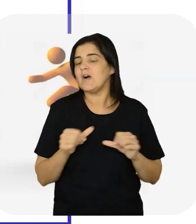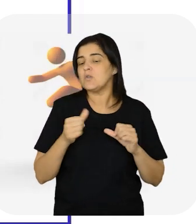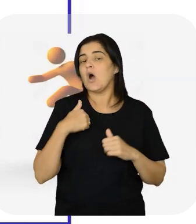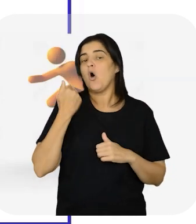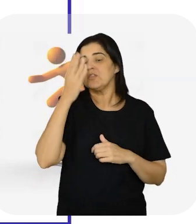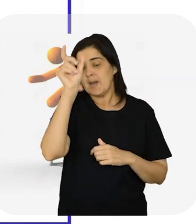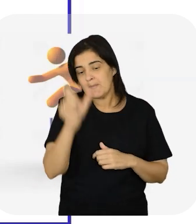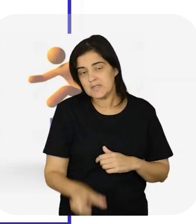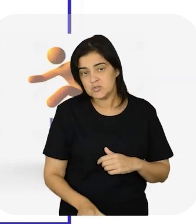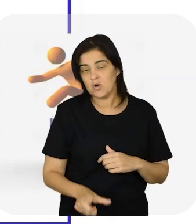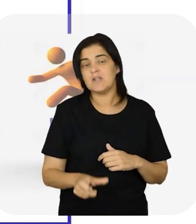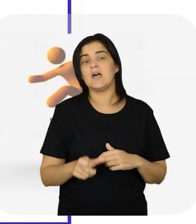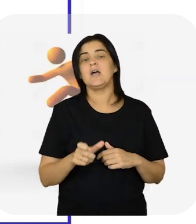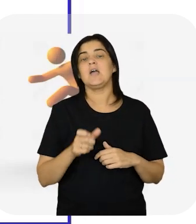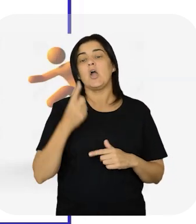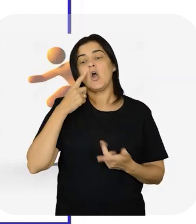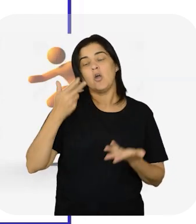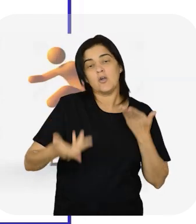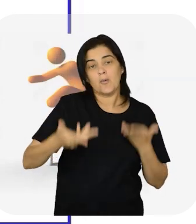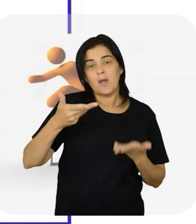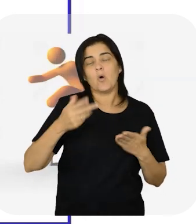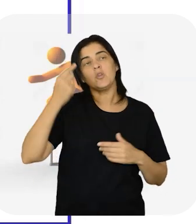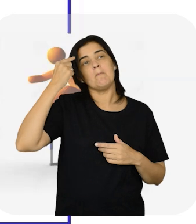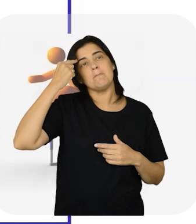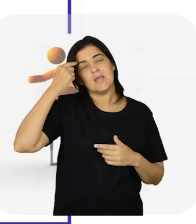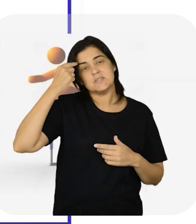persona, fundamentalmente en relación a cuando